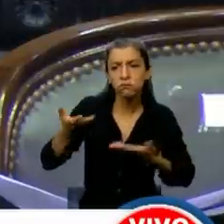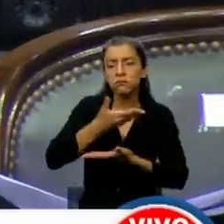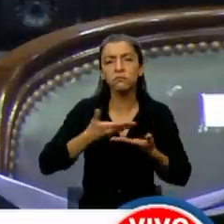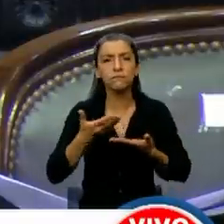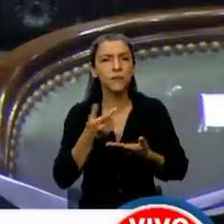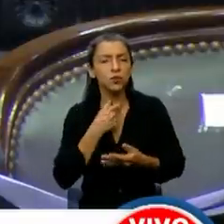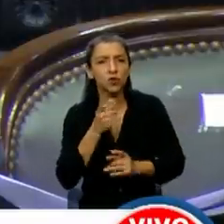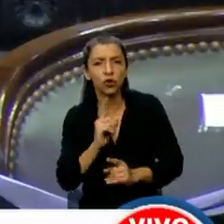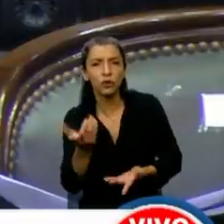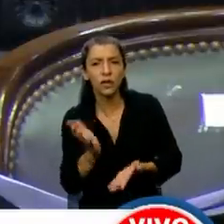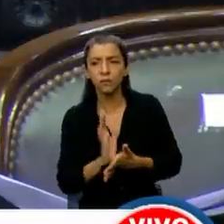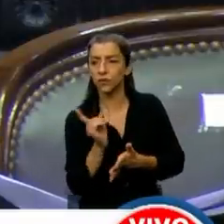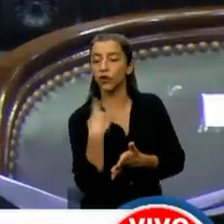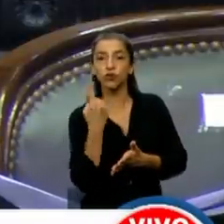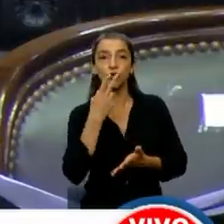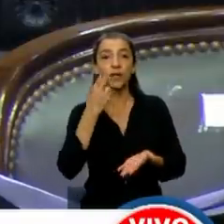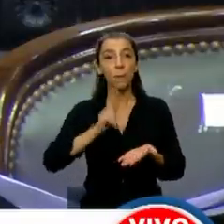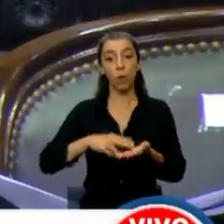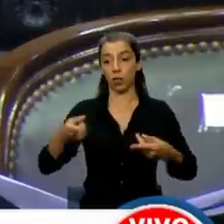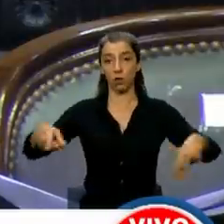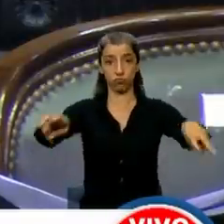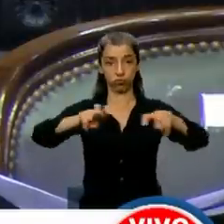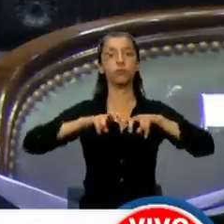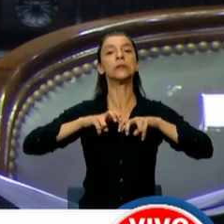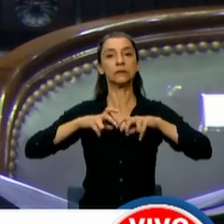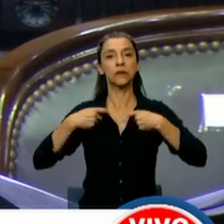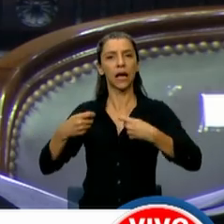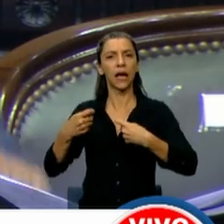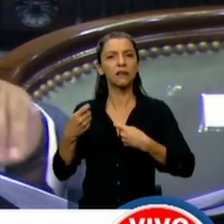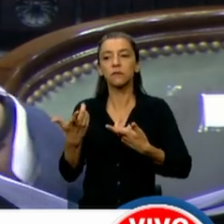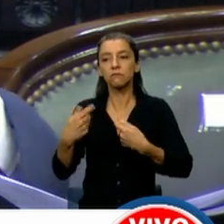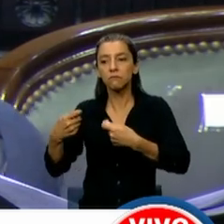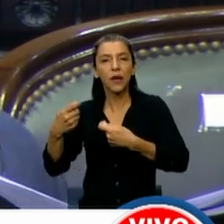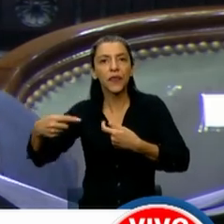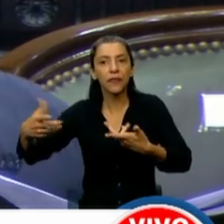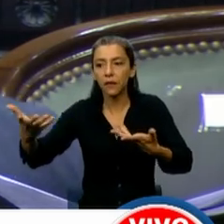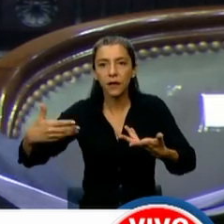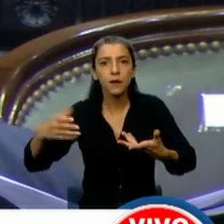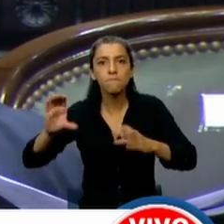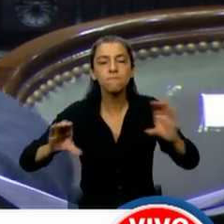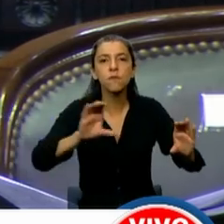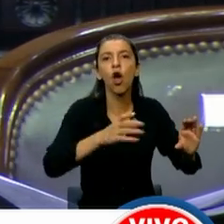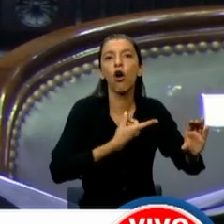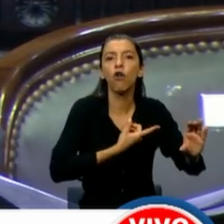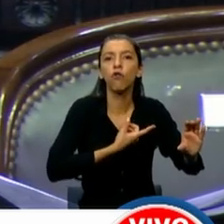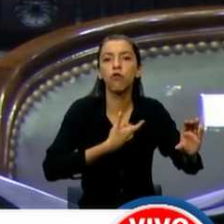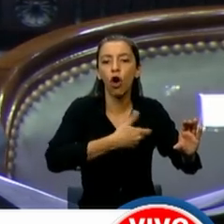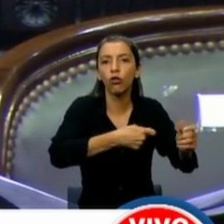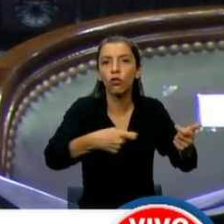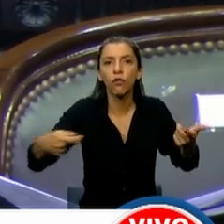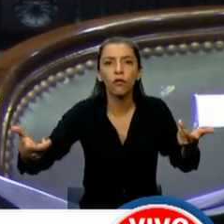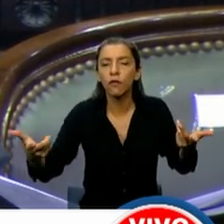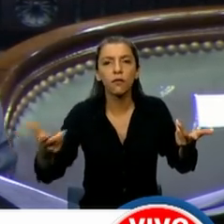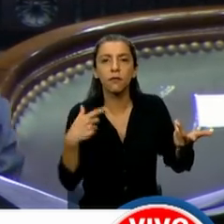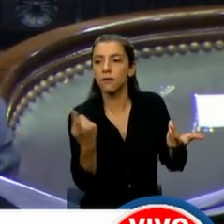en que los gastamos así no hay país posible es inviable este